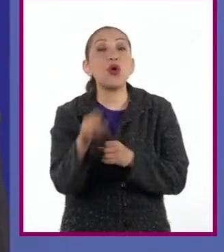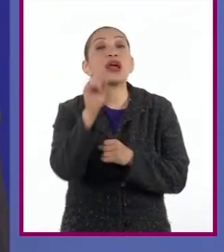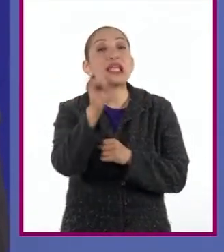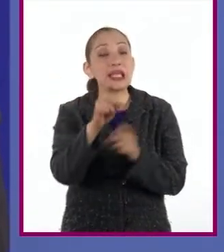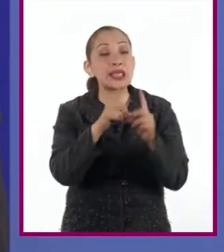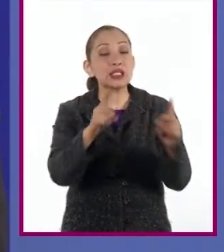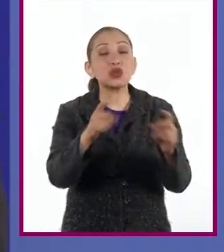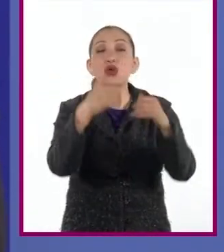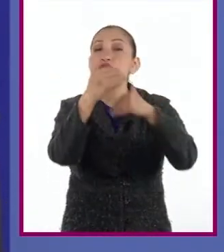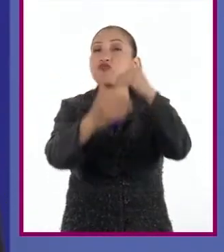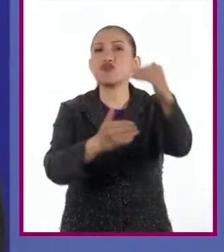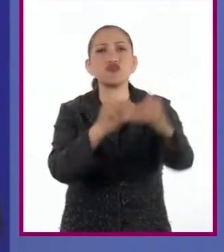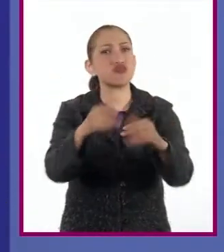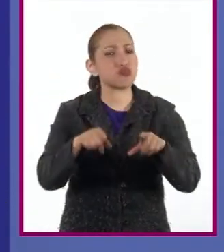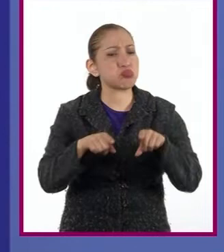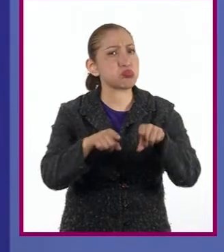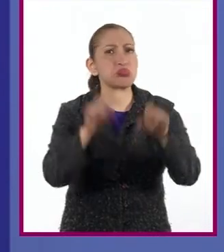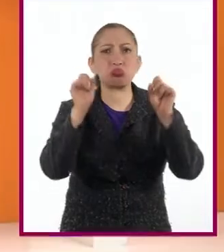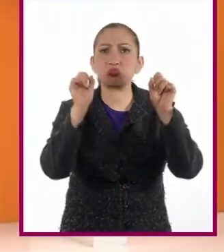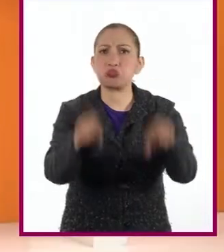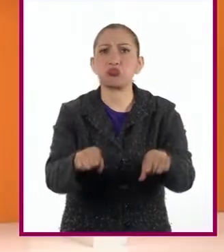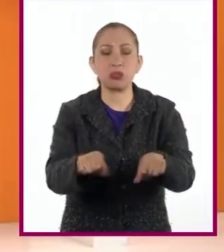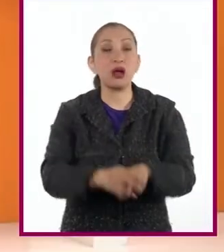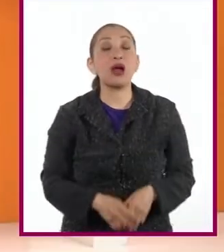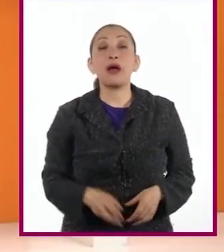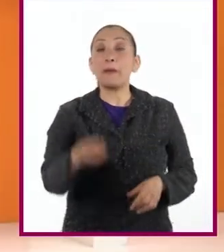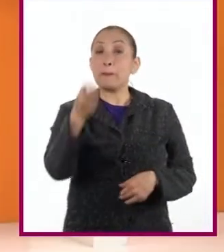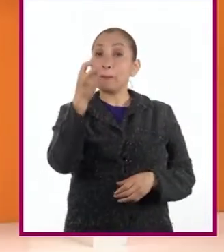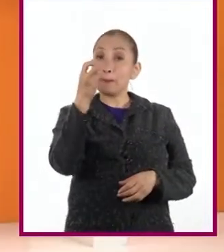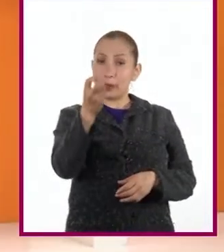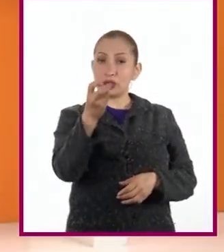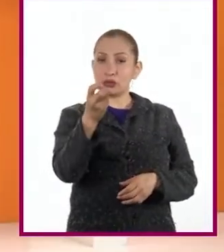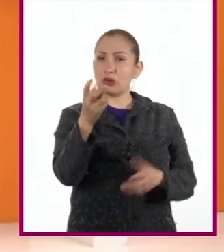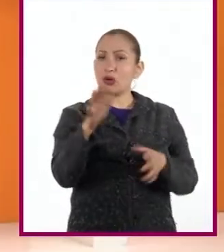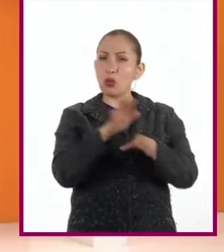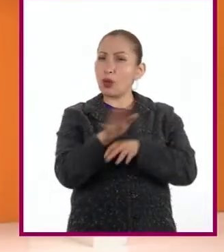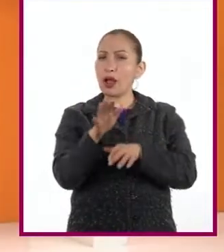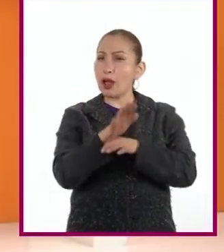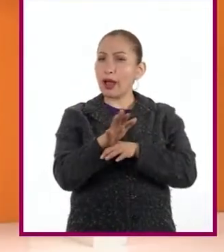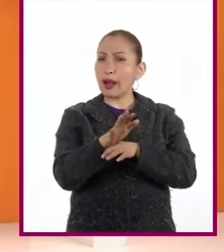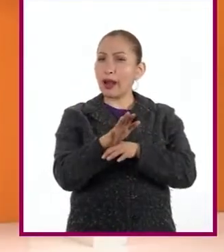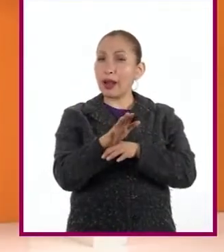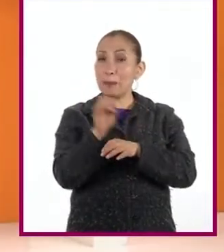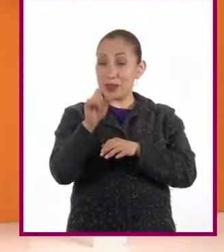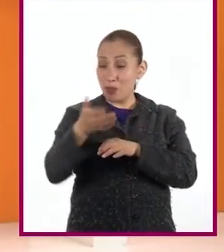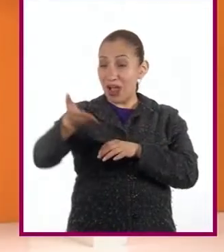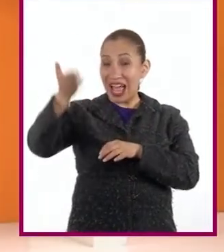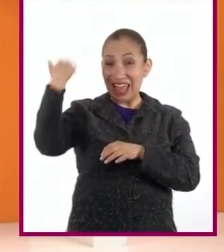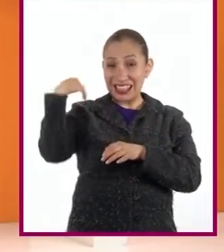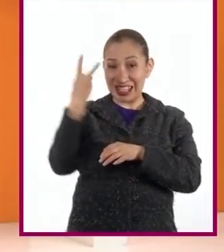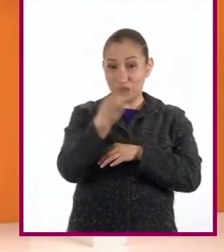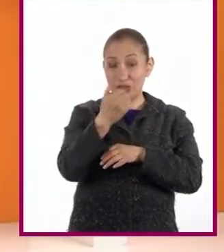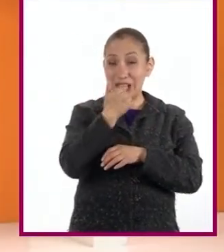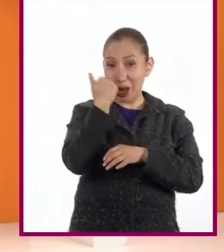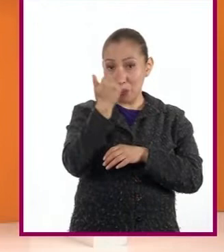desarrollo. Lo anterior tiene relación con lo que expresaron